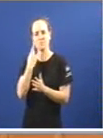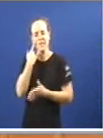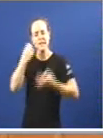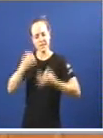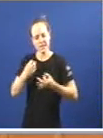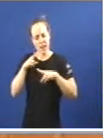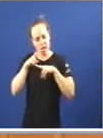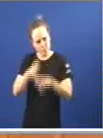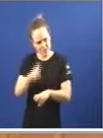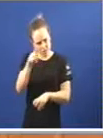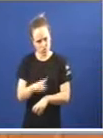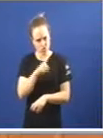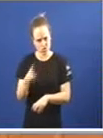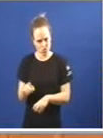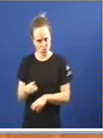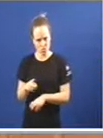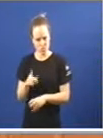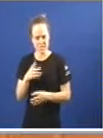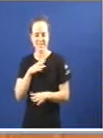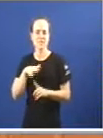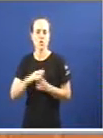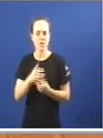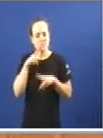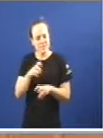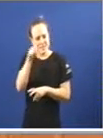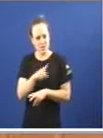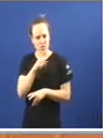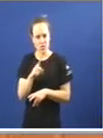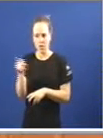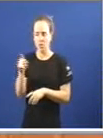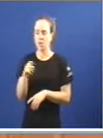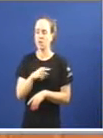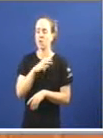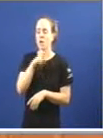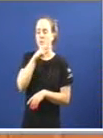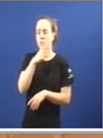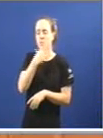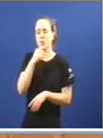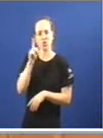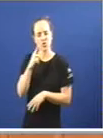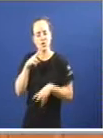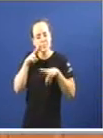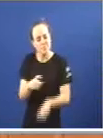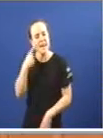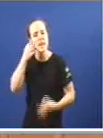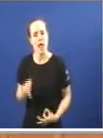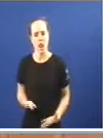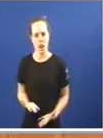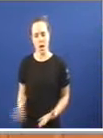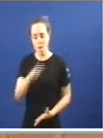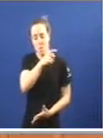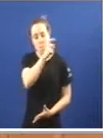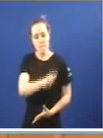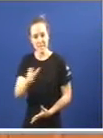lo que está acontecer y nunca haremos demagogia queremos investigación real porque esas personas